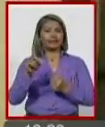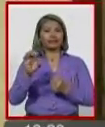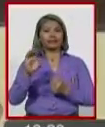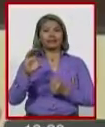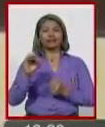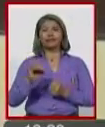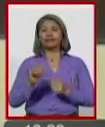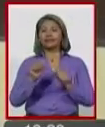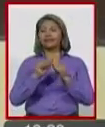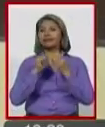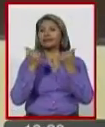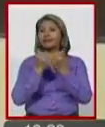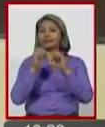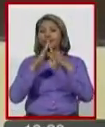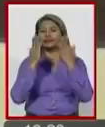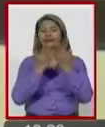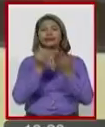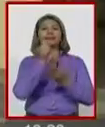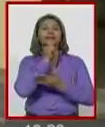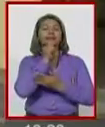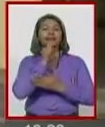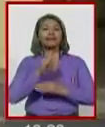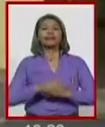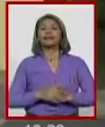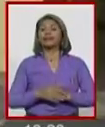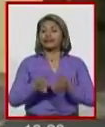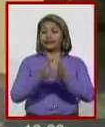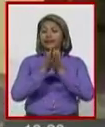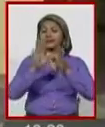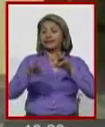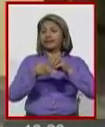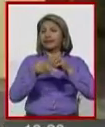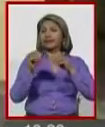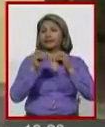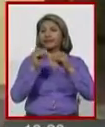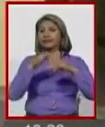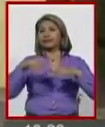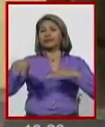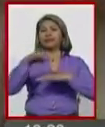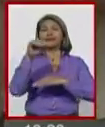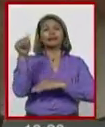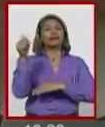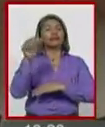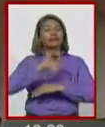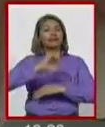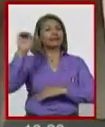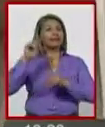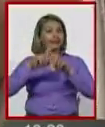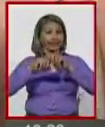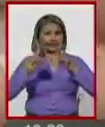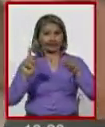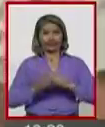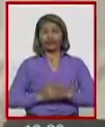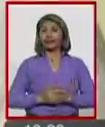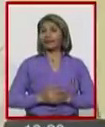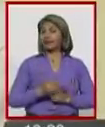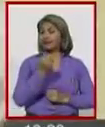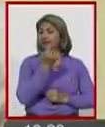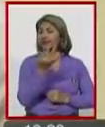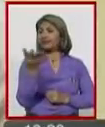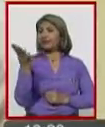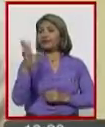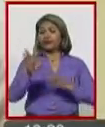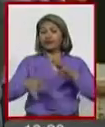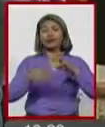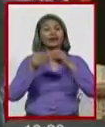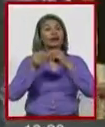ADECOP, Asociación de Colegios Particulares, piden un incremento mayor del 10%. Sin embargo, sea cual sea